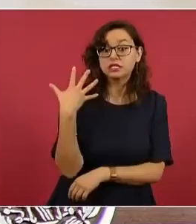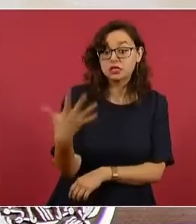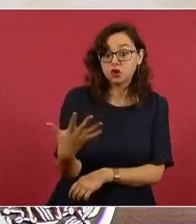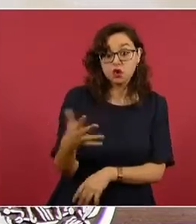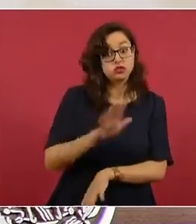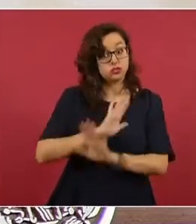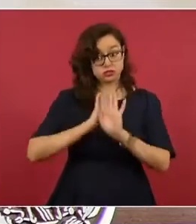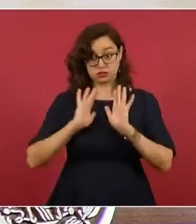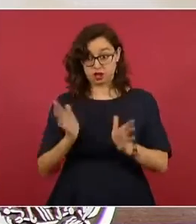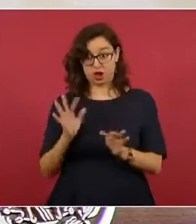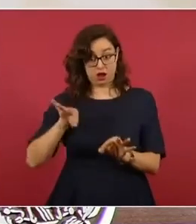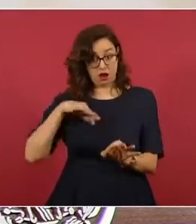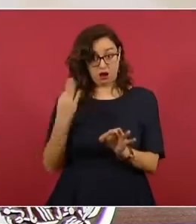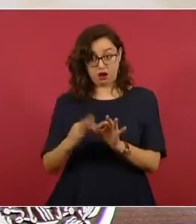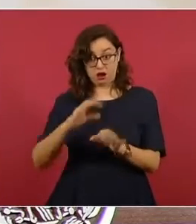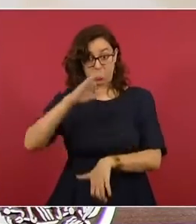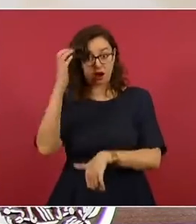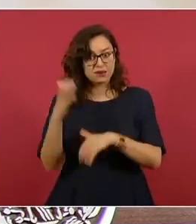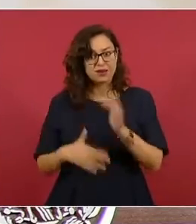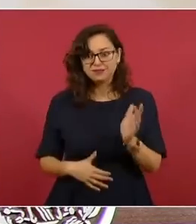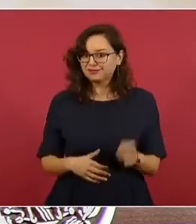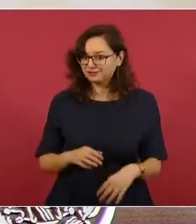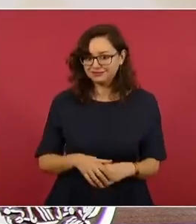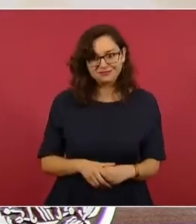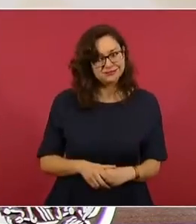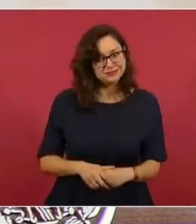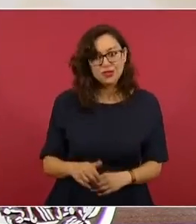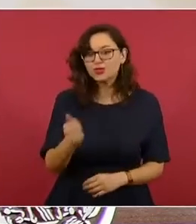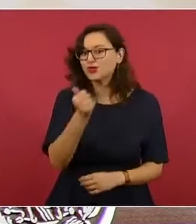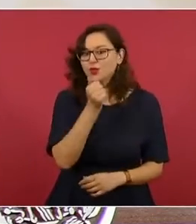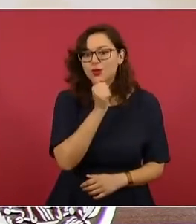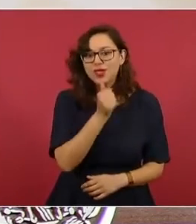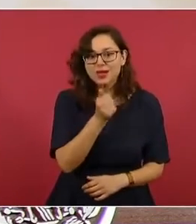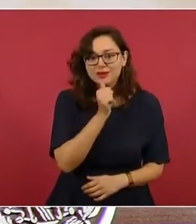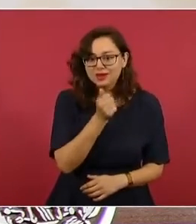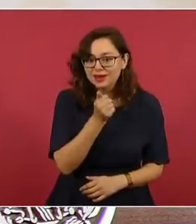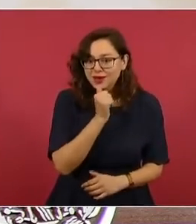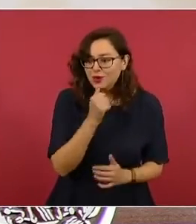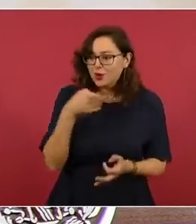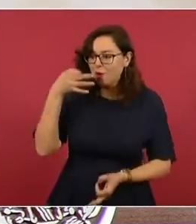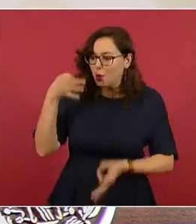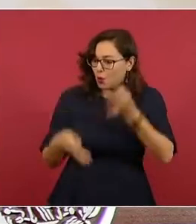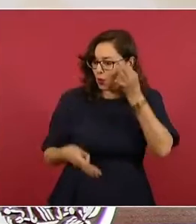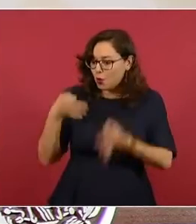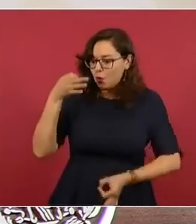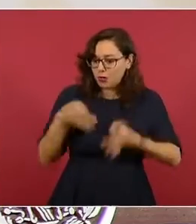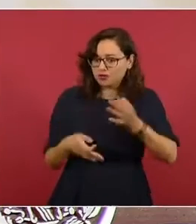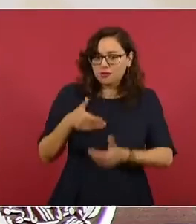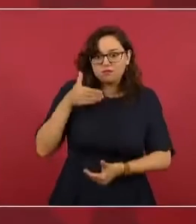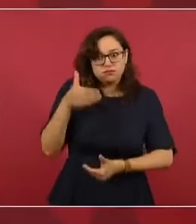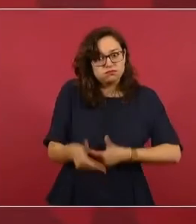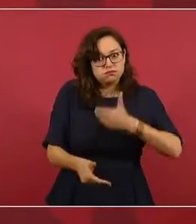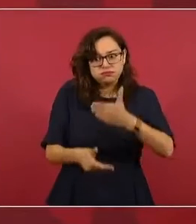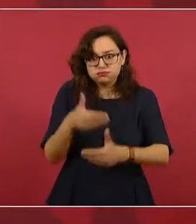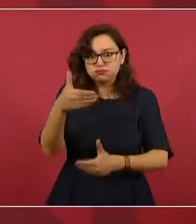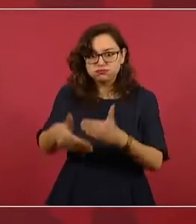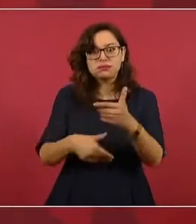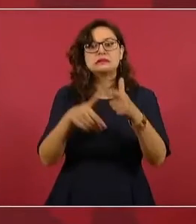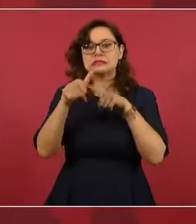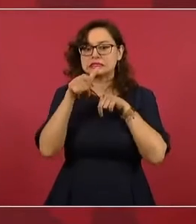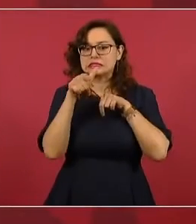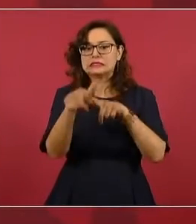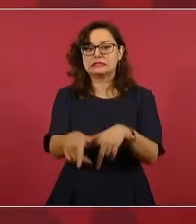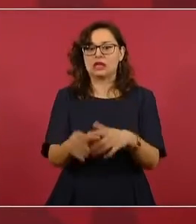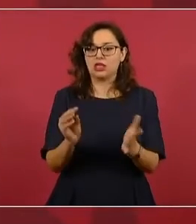Todavía faltan varios pasos en el proceso de judicialización y